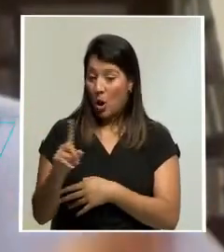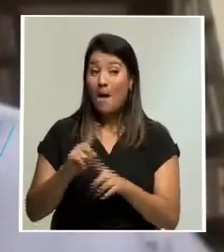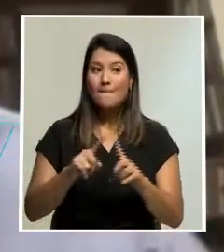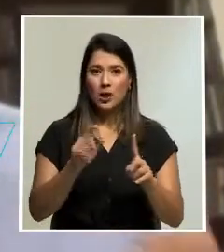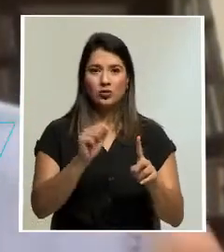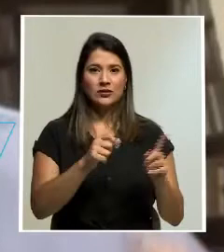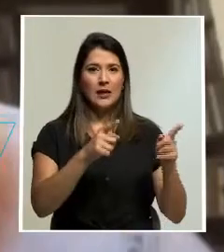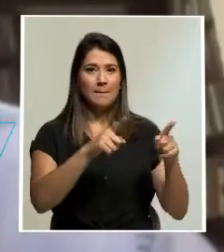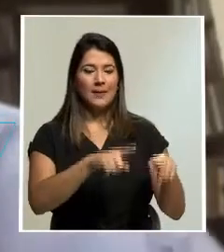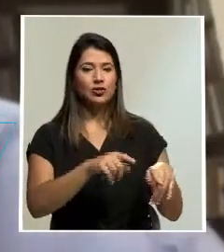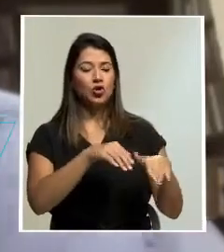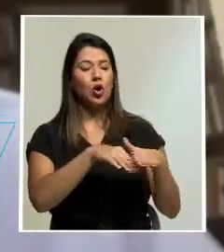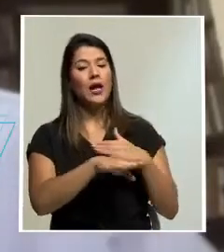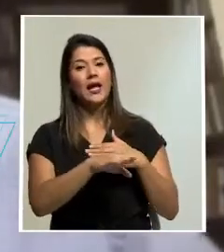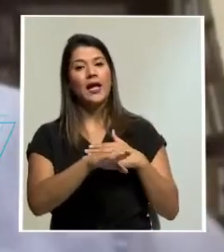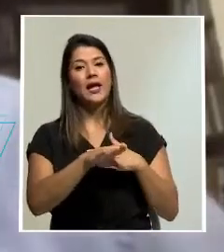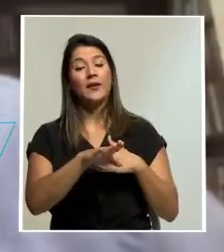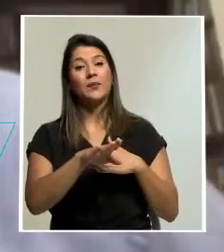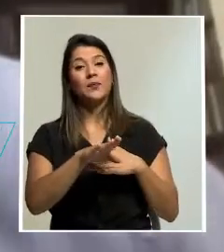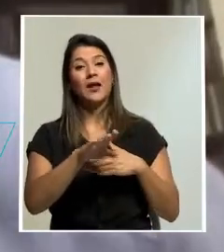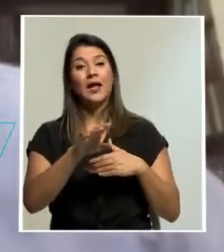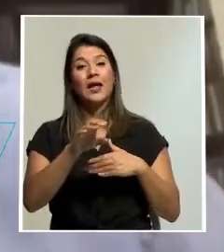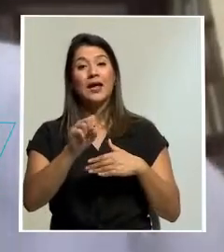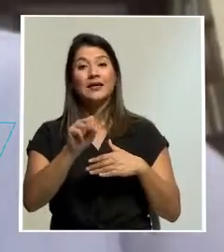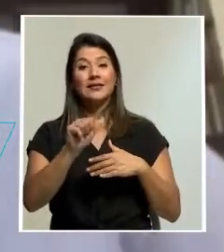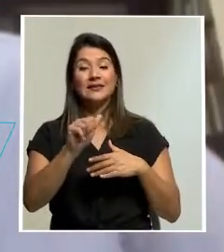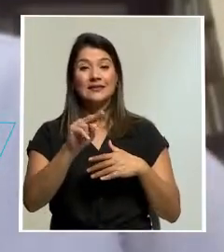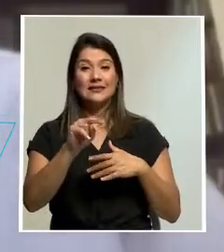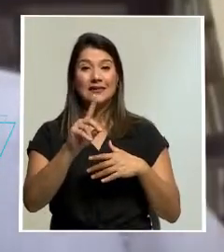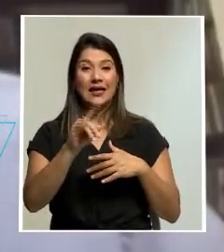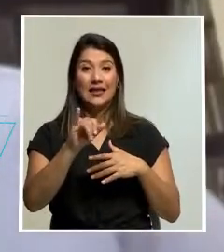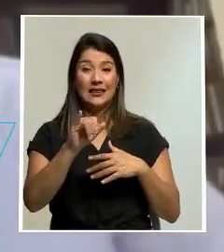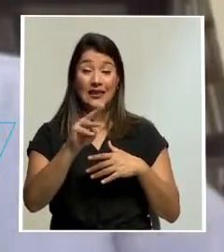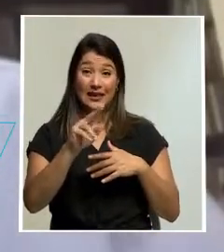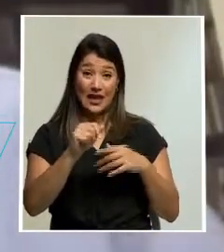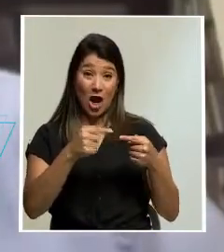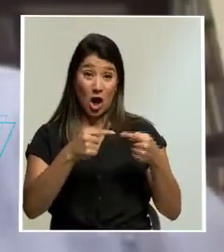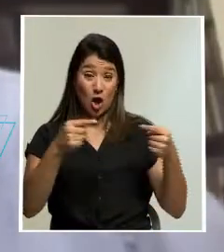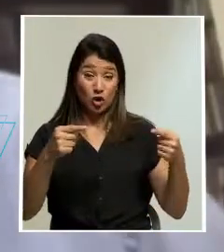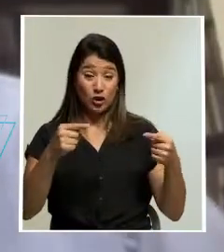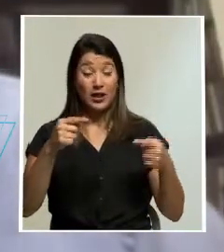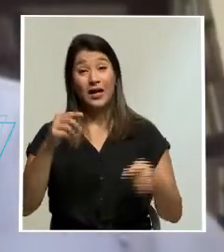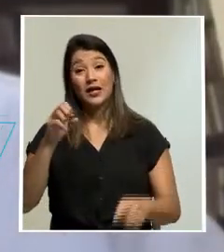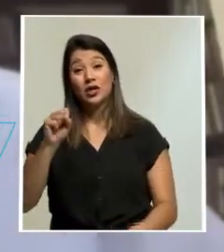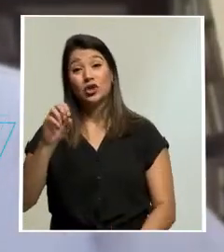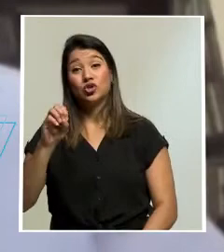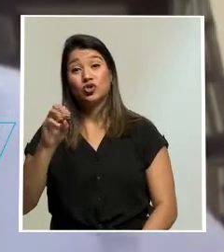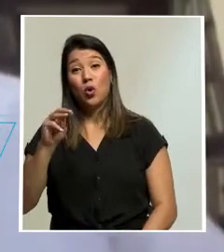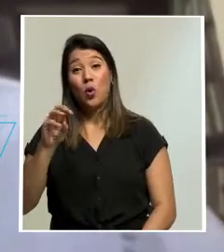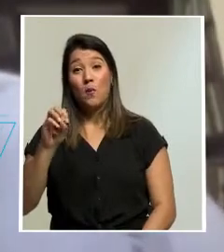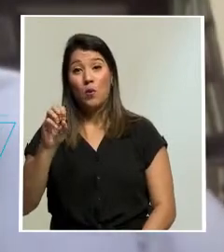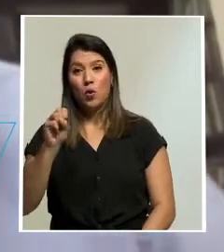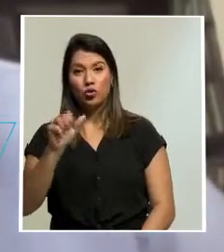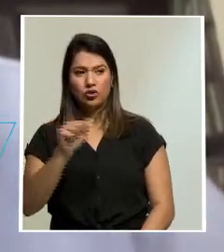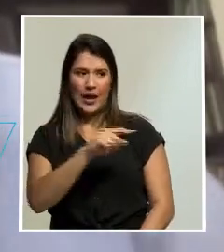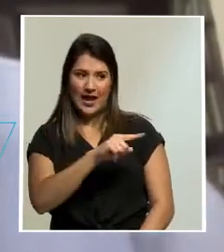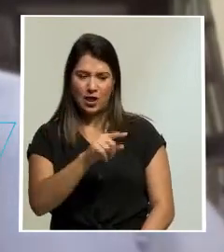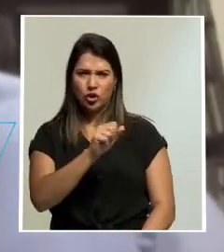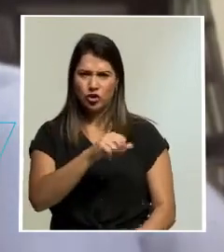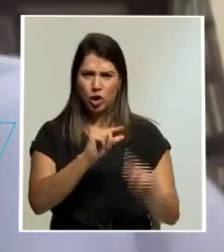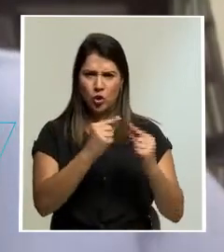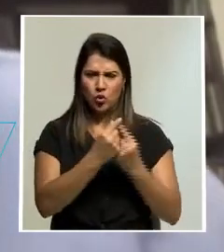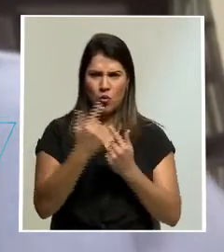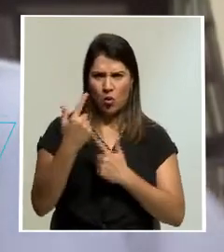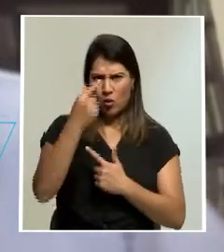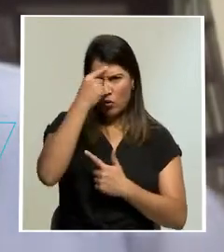la revolución sandinista contra la dictadura de Somoza. El Frente Sandinista era un movimiento insurgente, era un movimiento armado, político-militar.